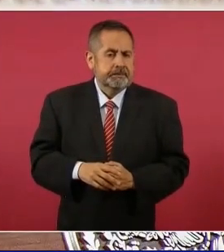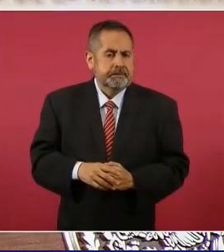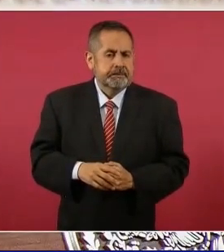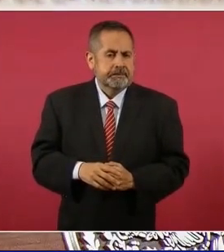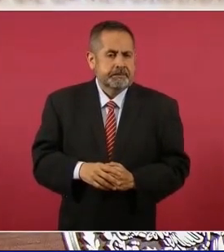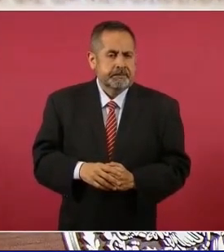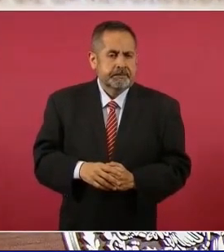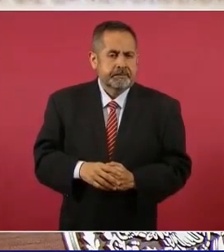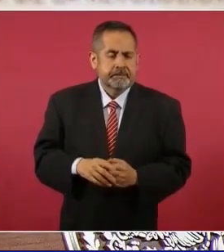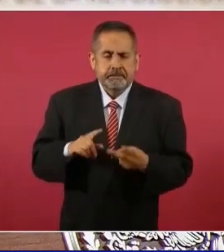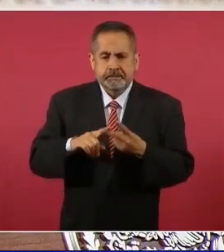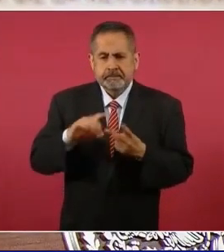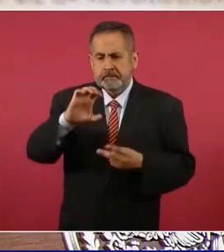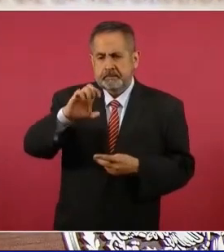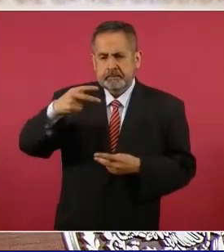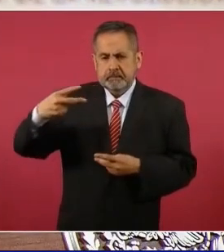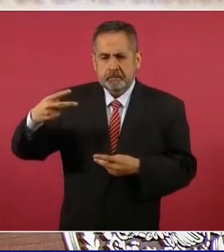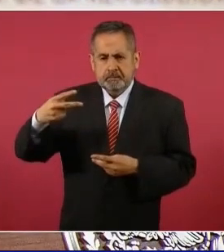No es el euro,